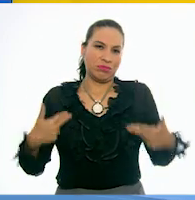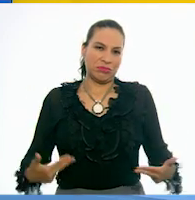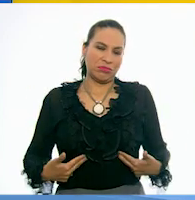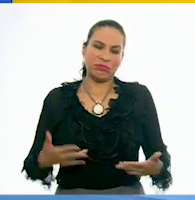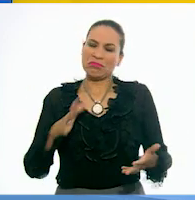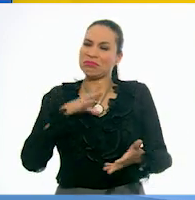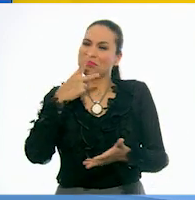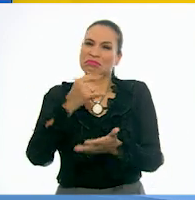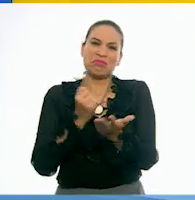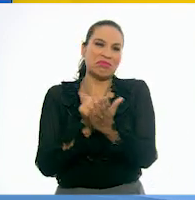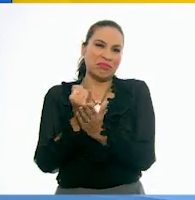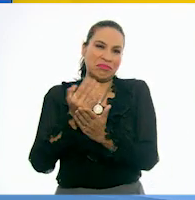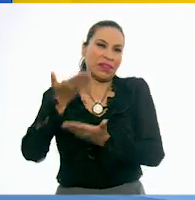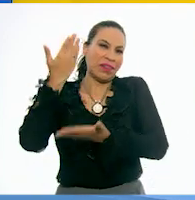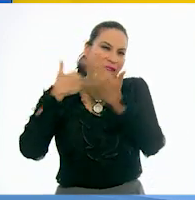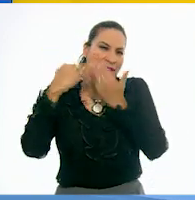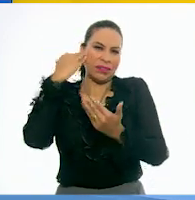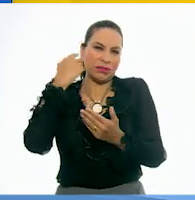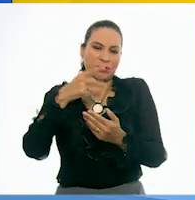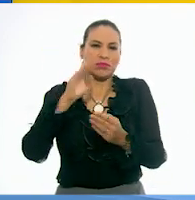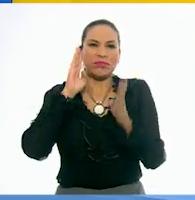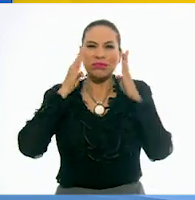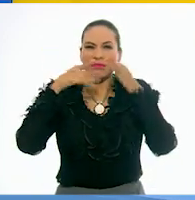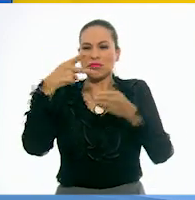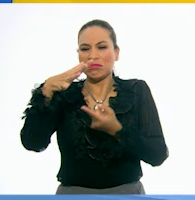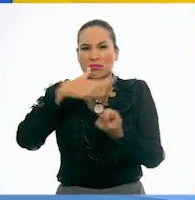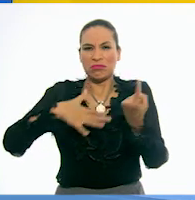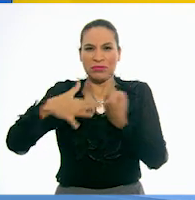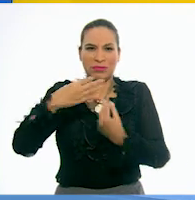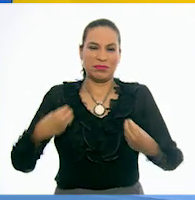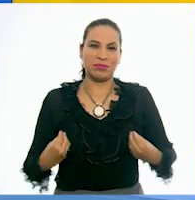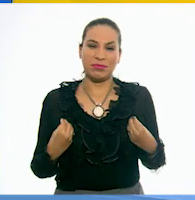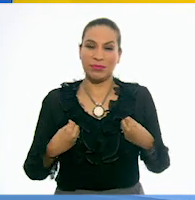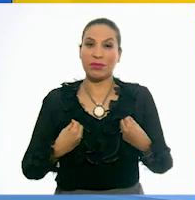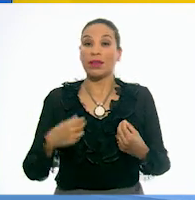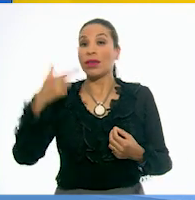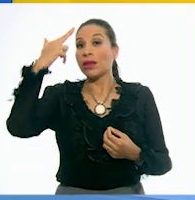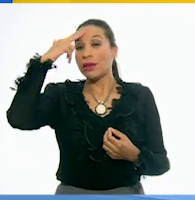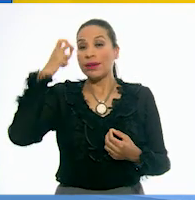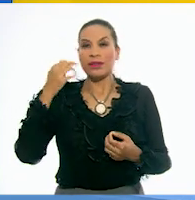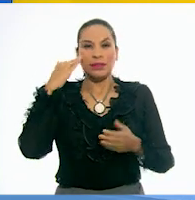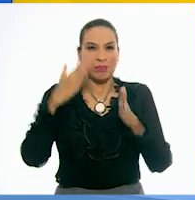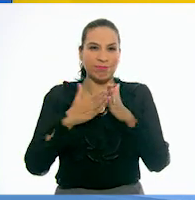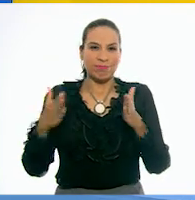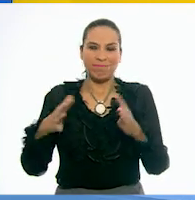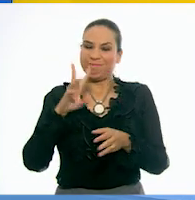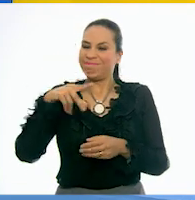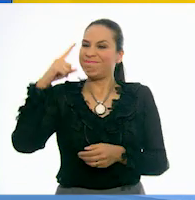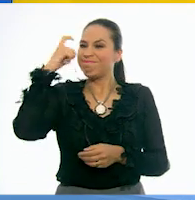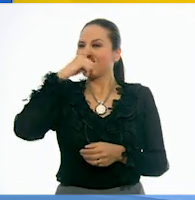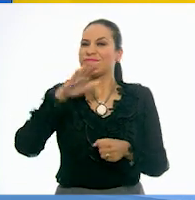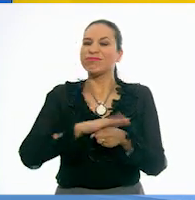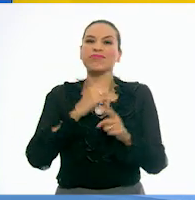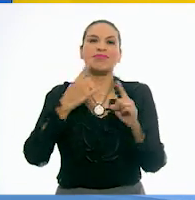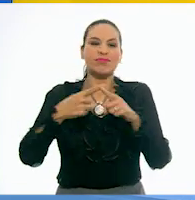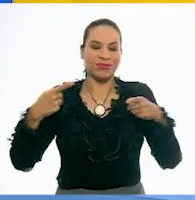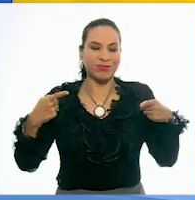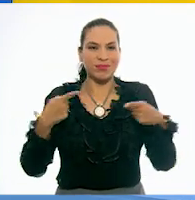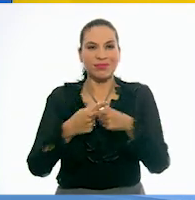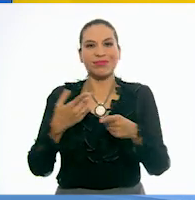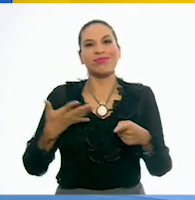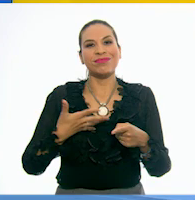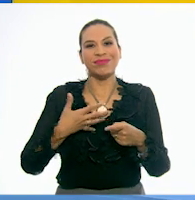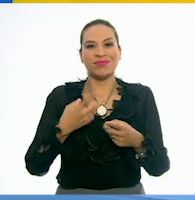tomaron decisiones de acuerdo con su horizonte y su contexto. El porfiriato es un periodo complejo debido a las contradicciones que